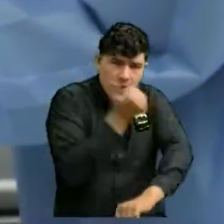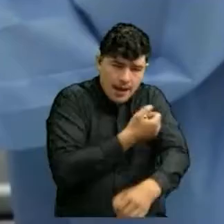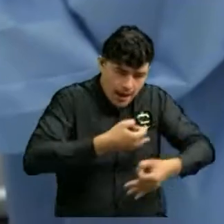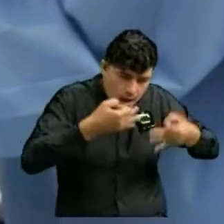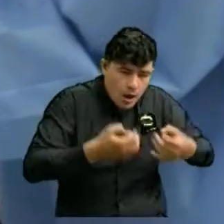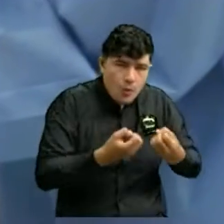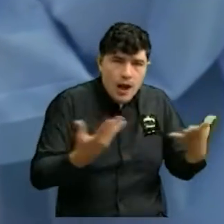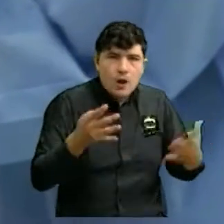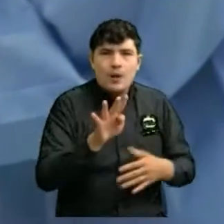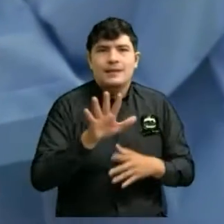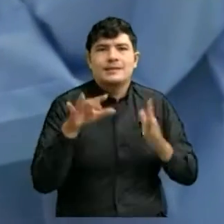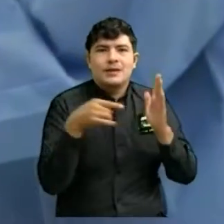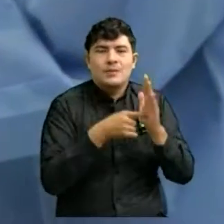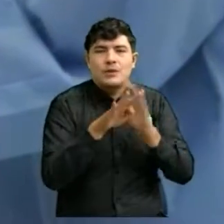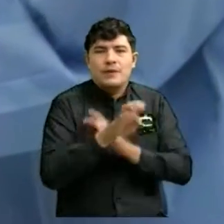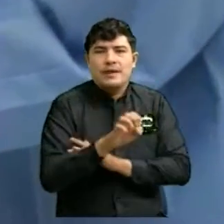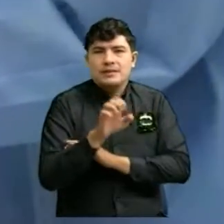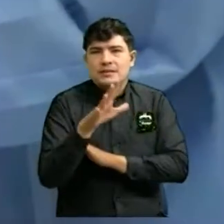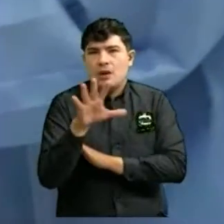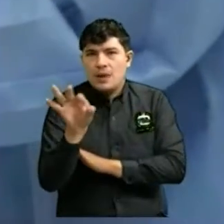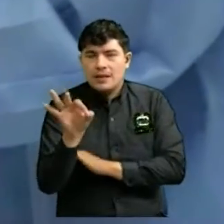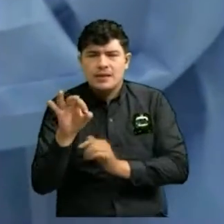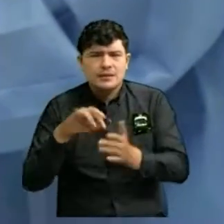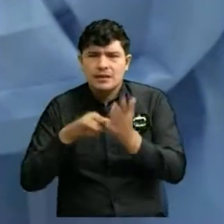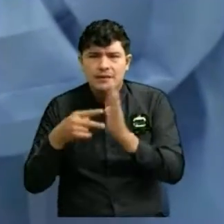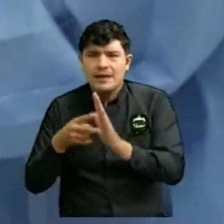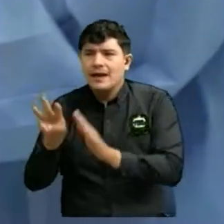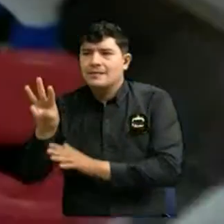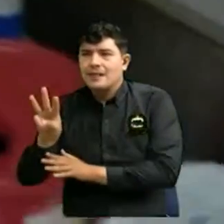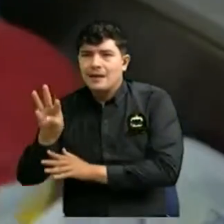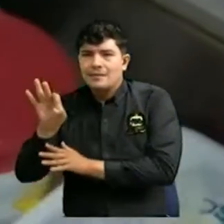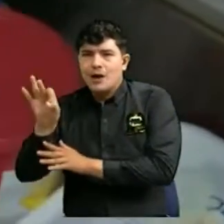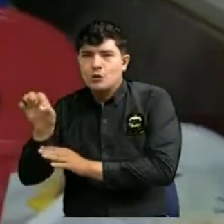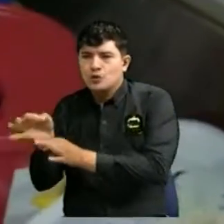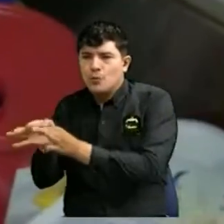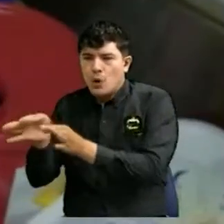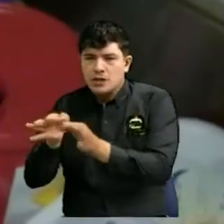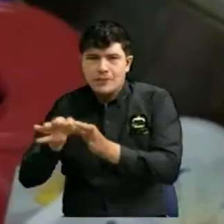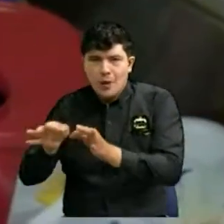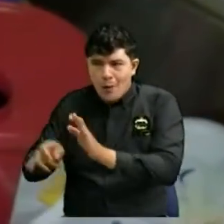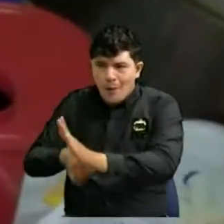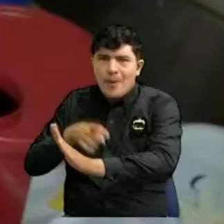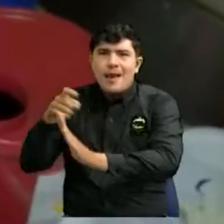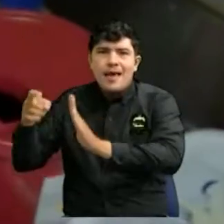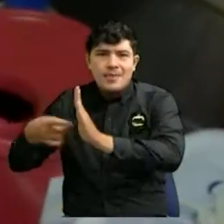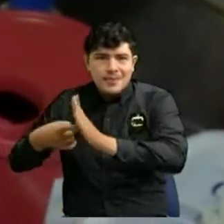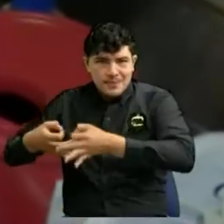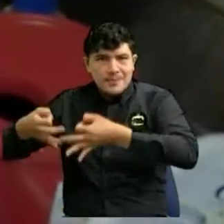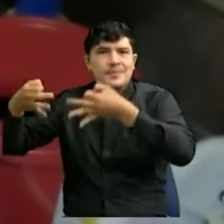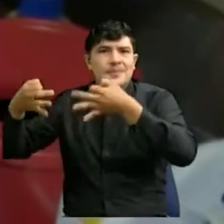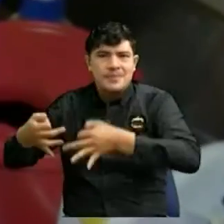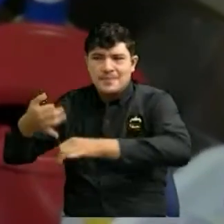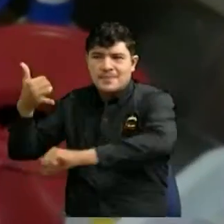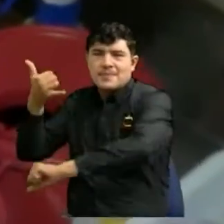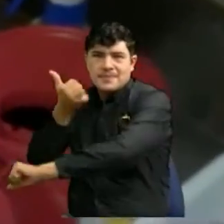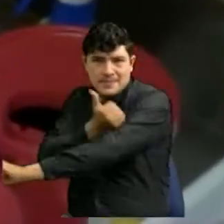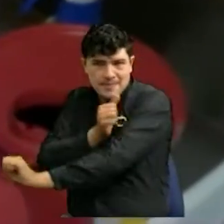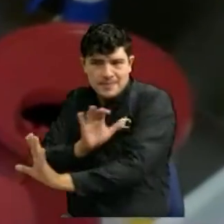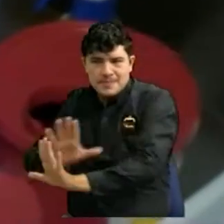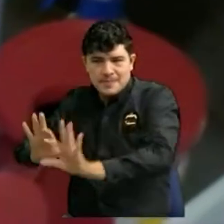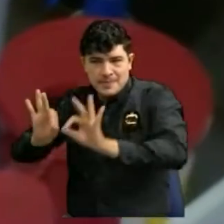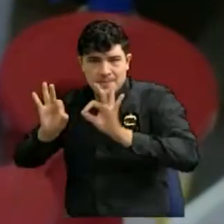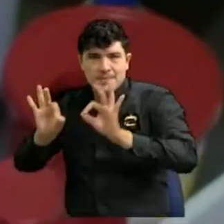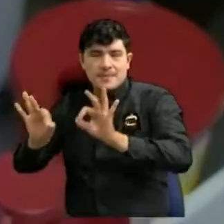mil 950 esto indica que 38 municipios han cumplido con las aplicaciones al 100% de las vacunas recepcionadas